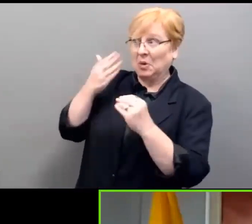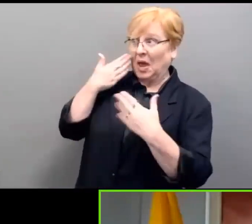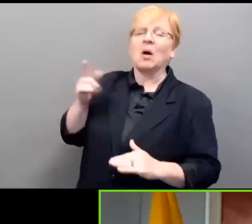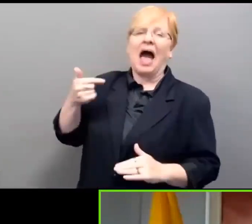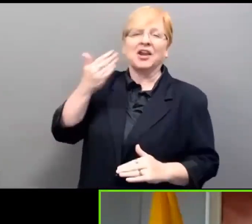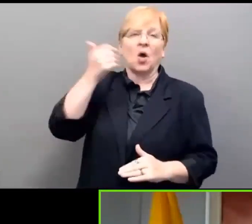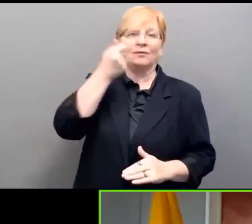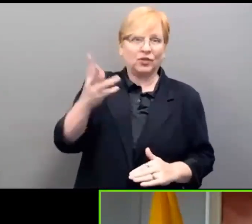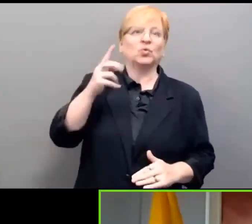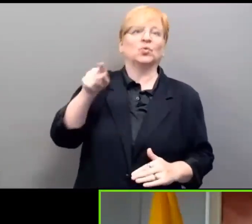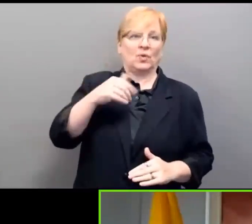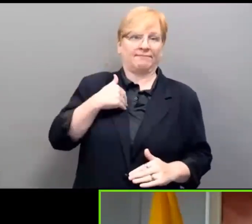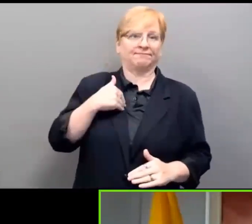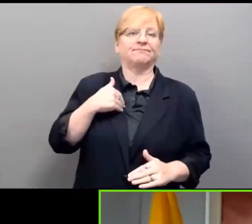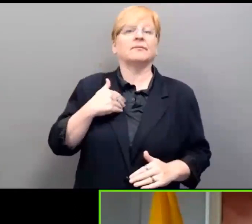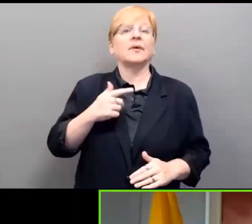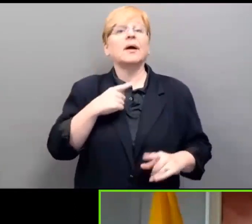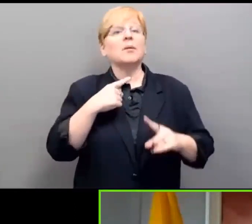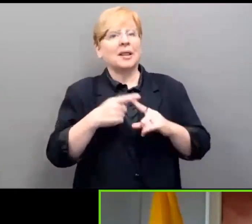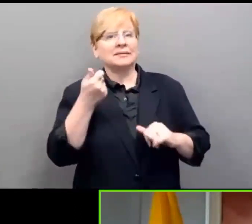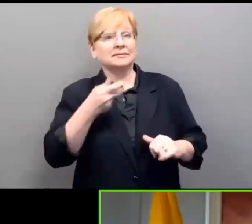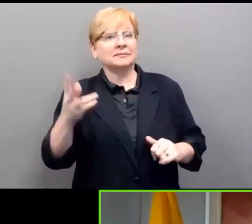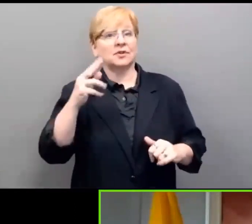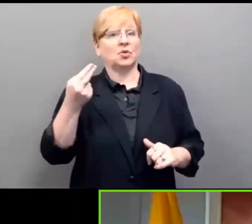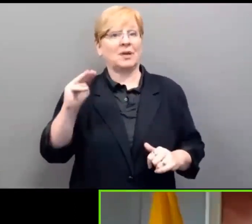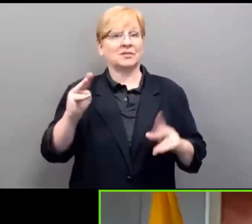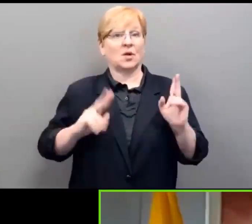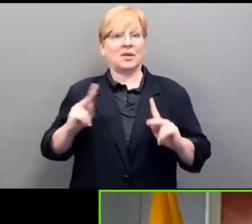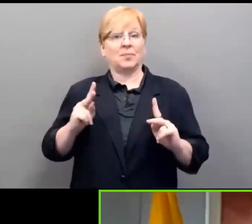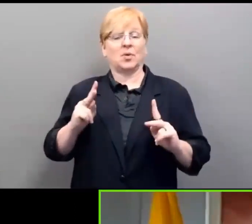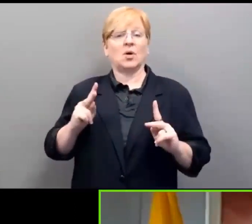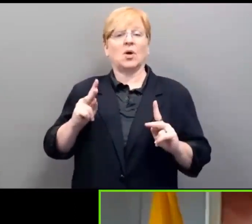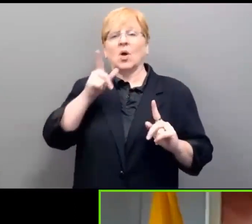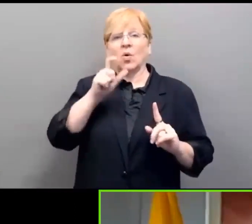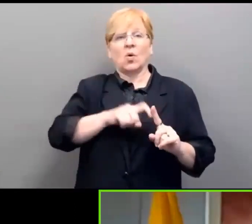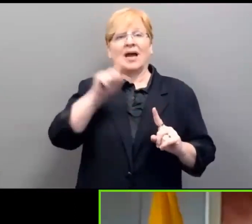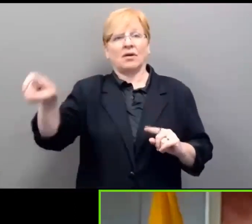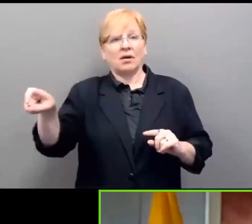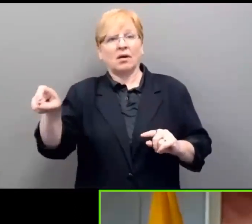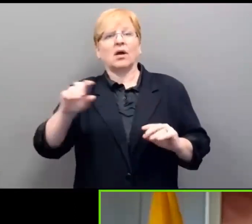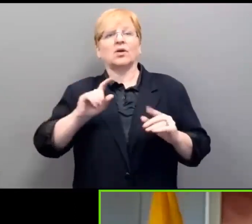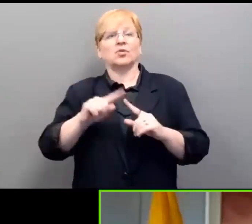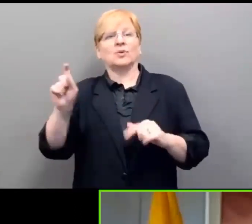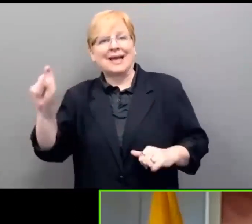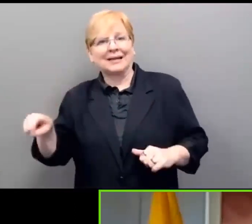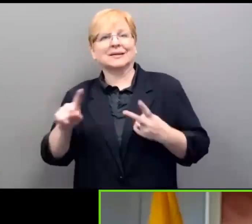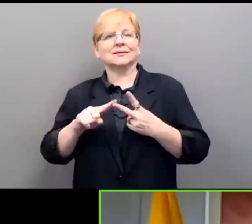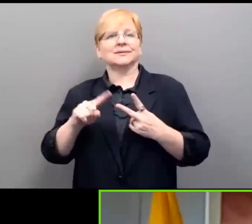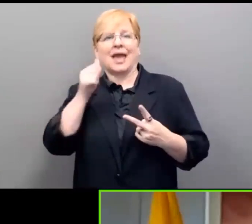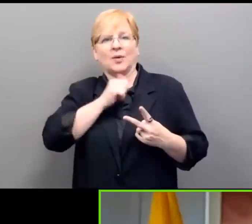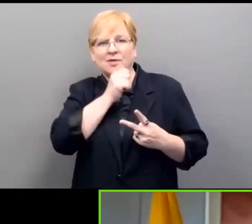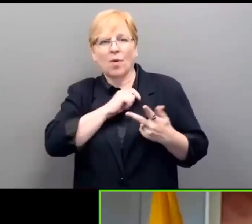favor, llámenos para hacer la corrección de los datos y no tener problemas en un futuro. Gracias.